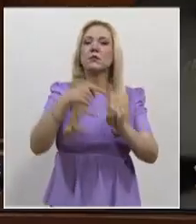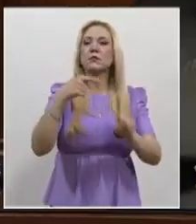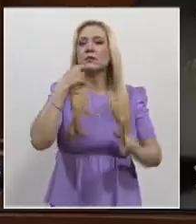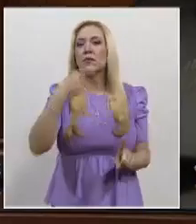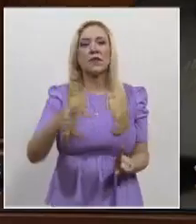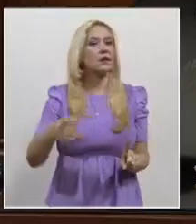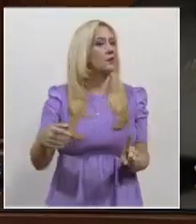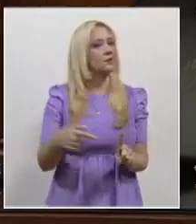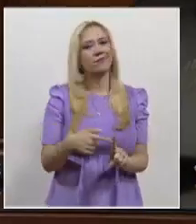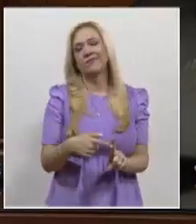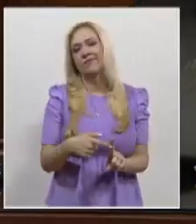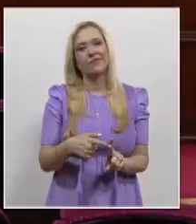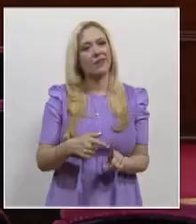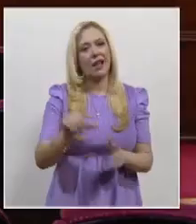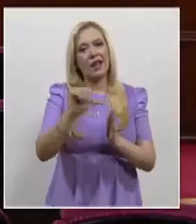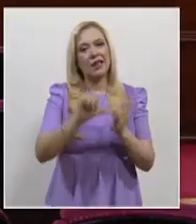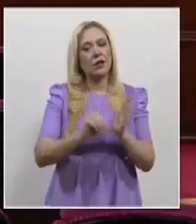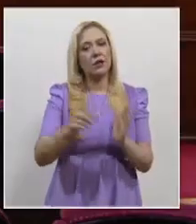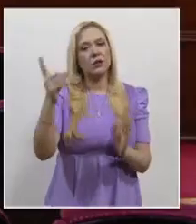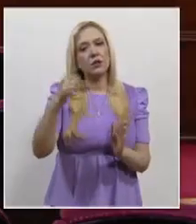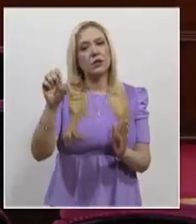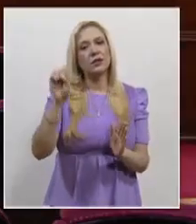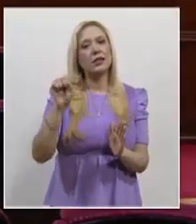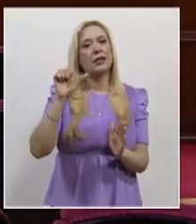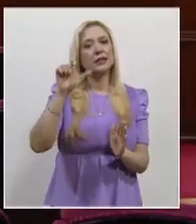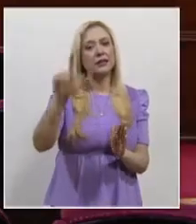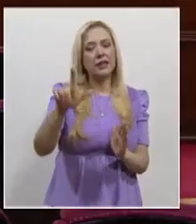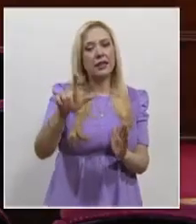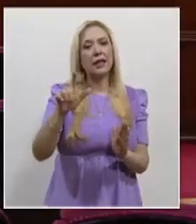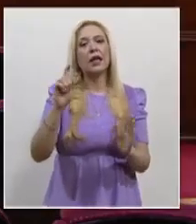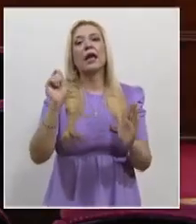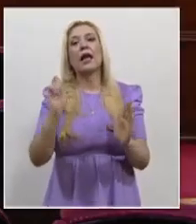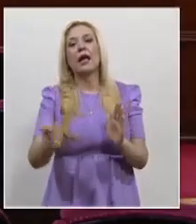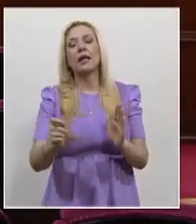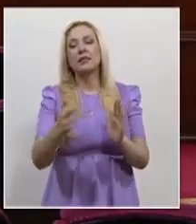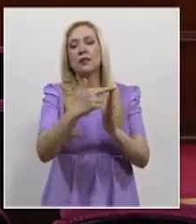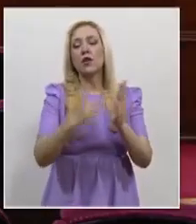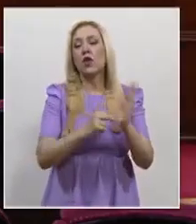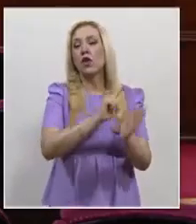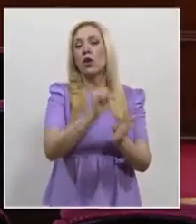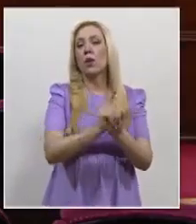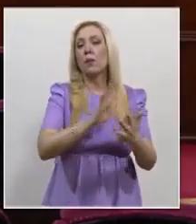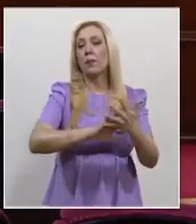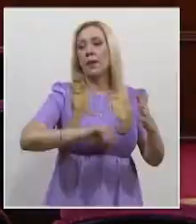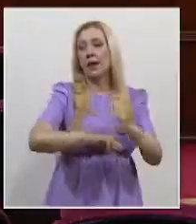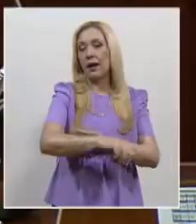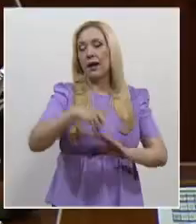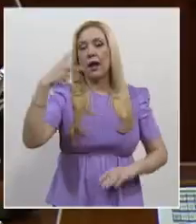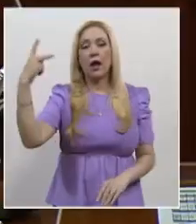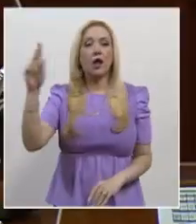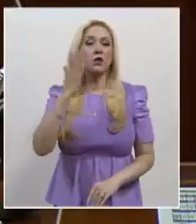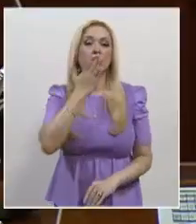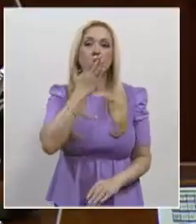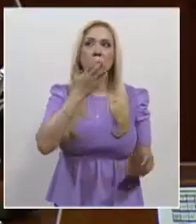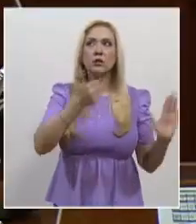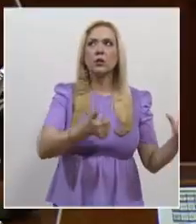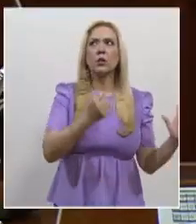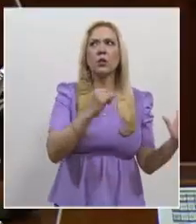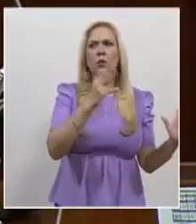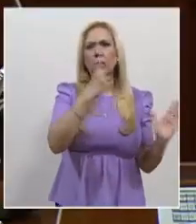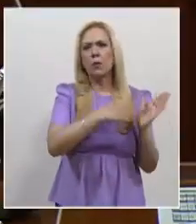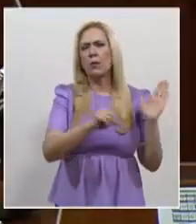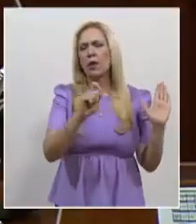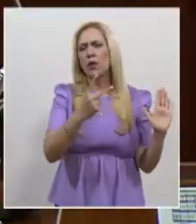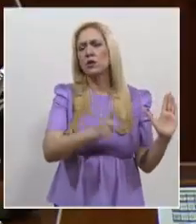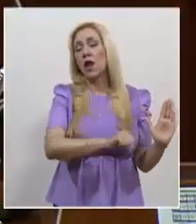la invalidez del artículo 167 cuáter del Código Penal de Sonora, que estuvo vigente del 6 de junio de 2022